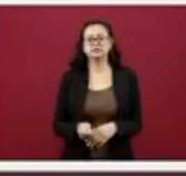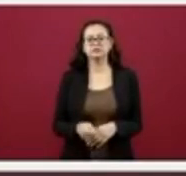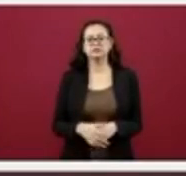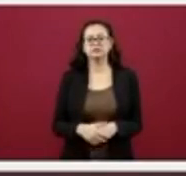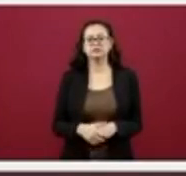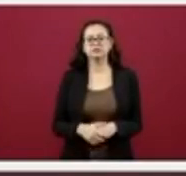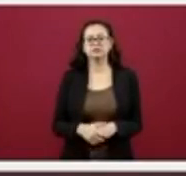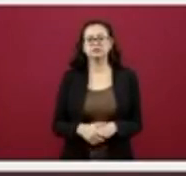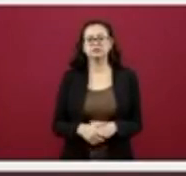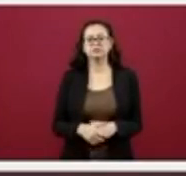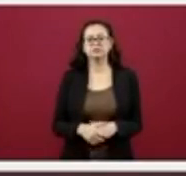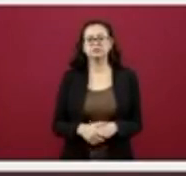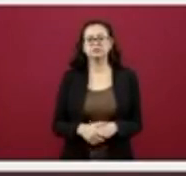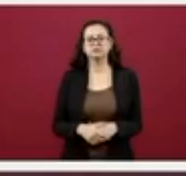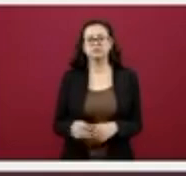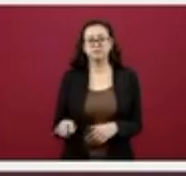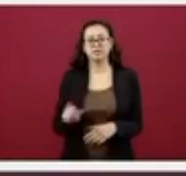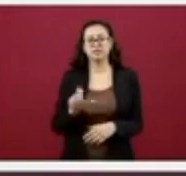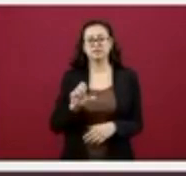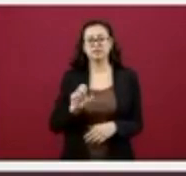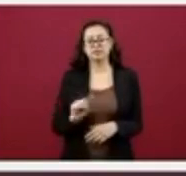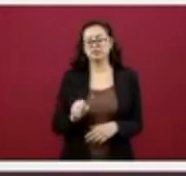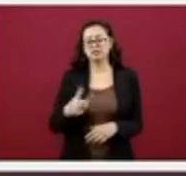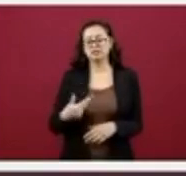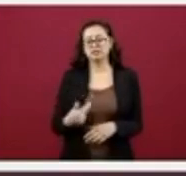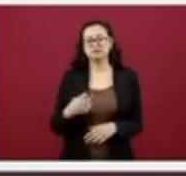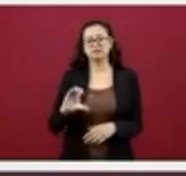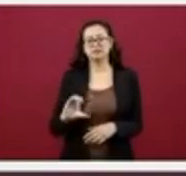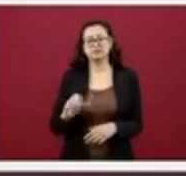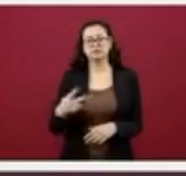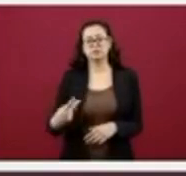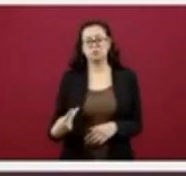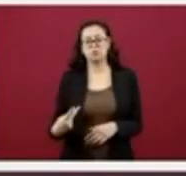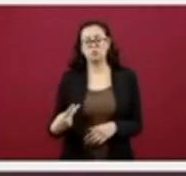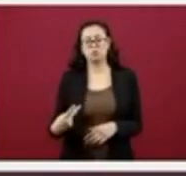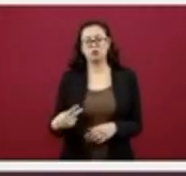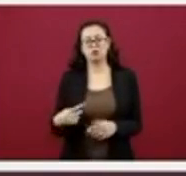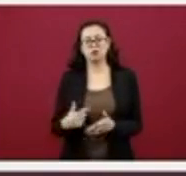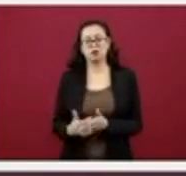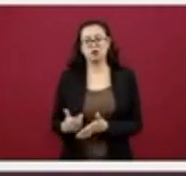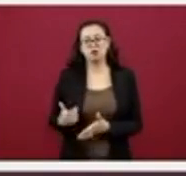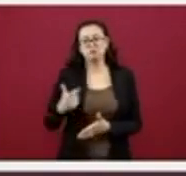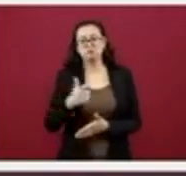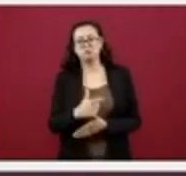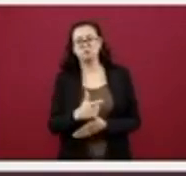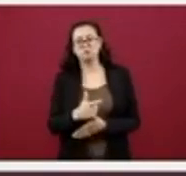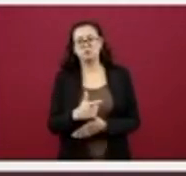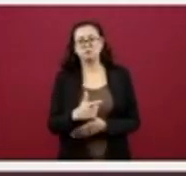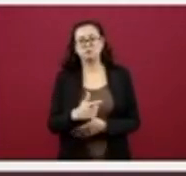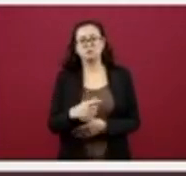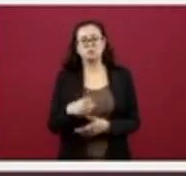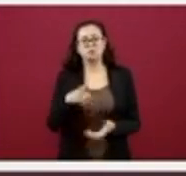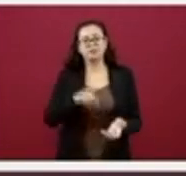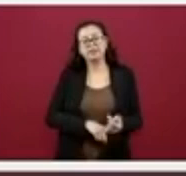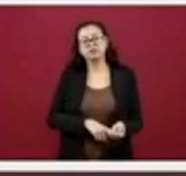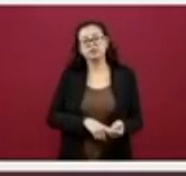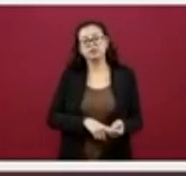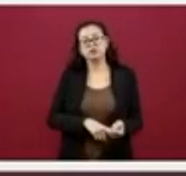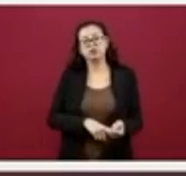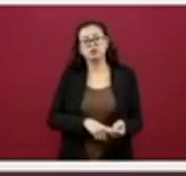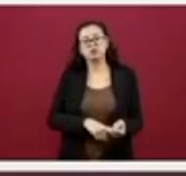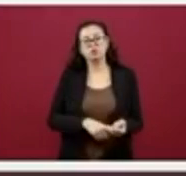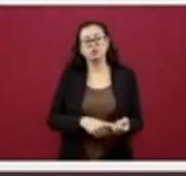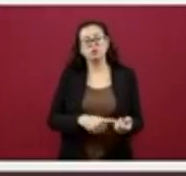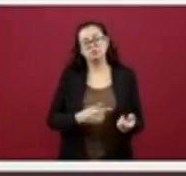que está haciendo la Secretaría de Hacienda de una deuda que se tiene con la